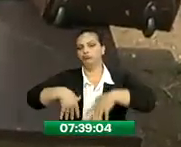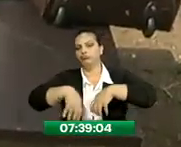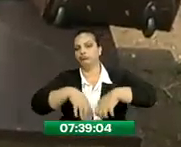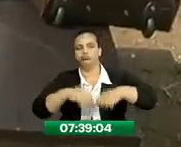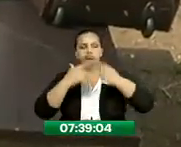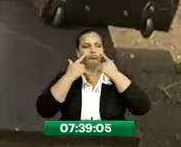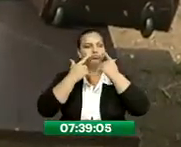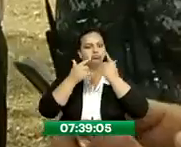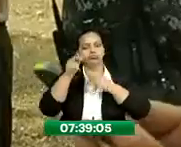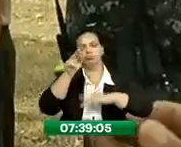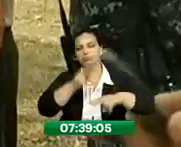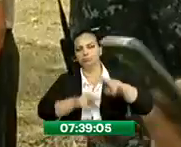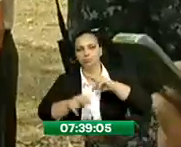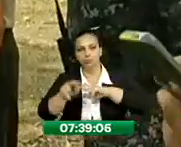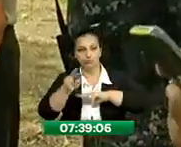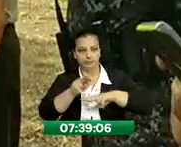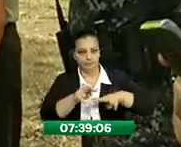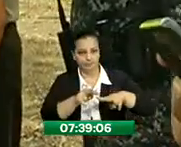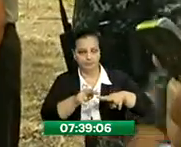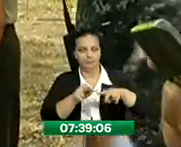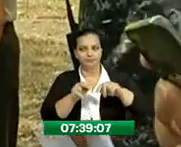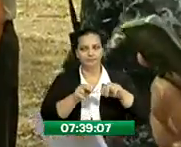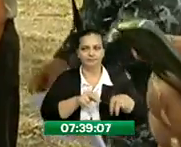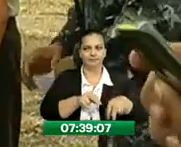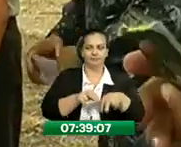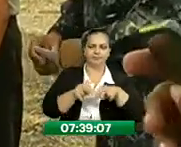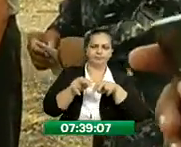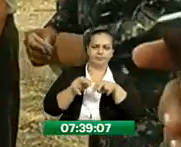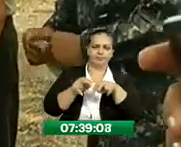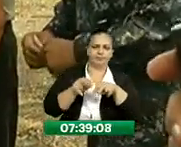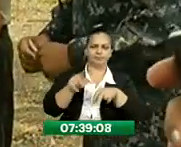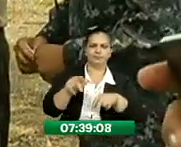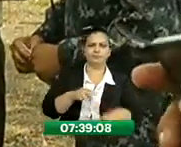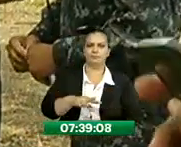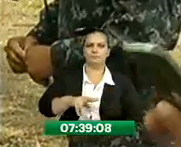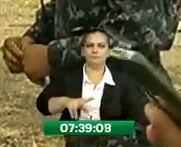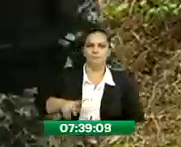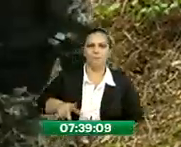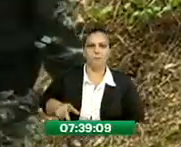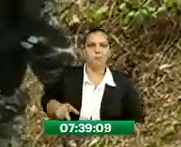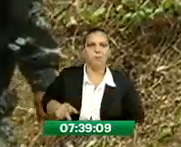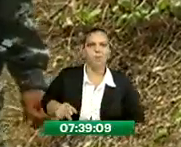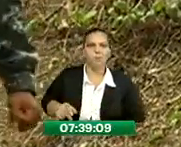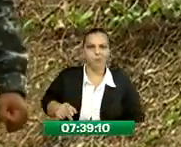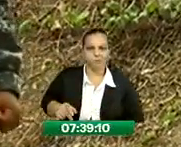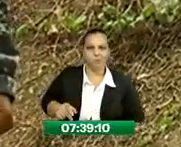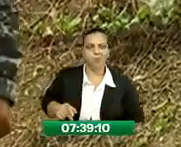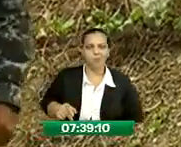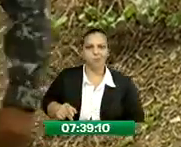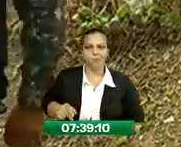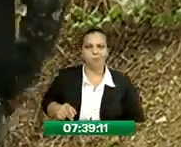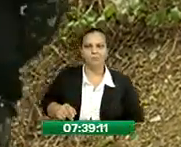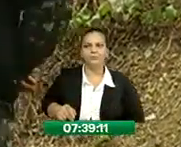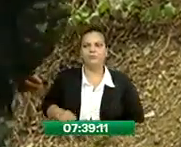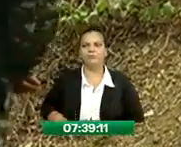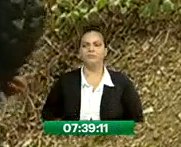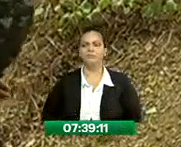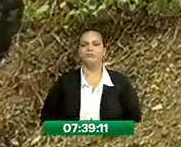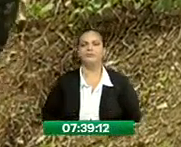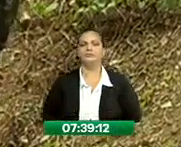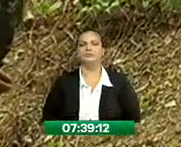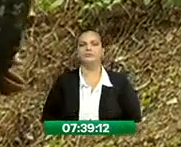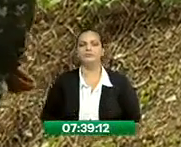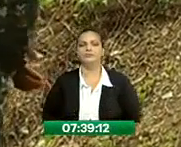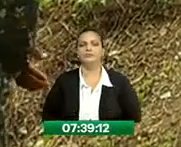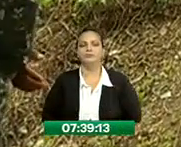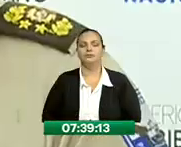de rutina, también lograron evitar el cometimiento de otras acciones tras descubrir a varias personas en